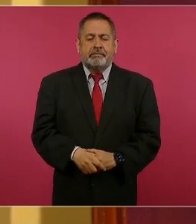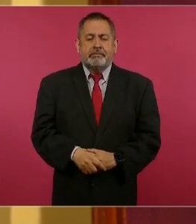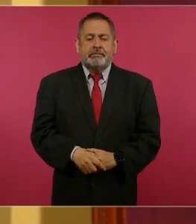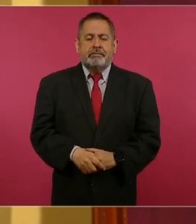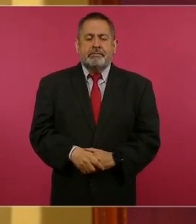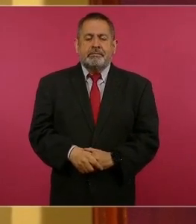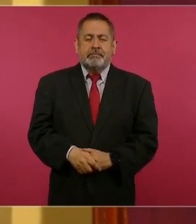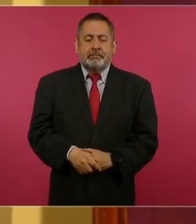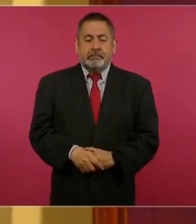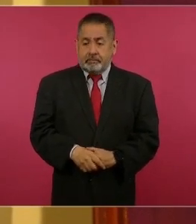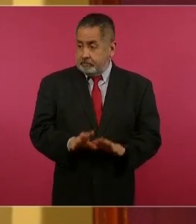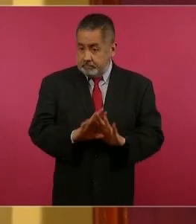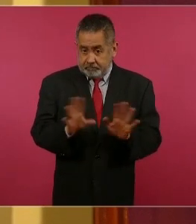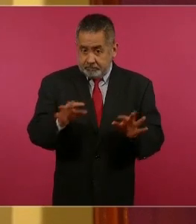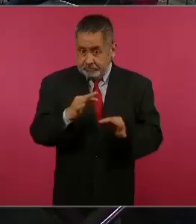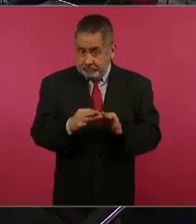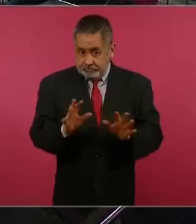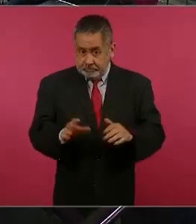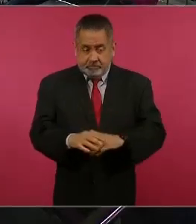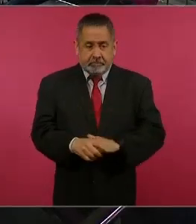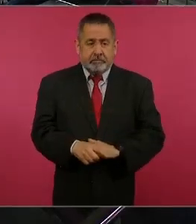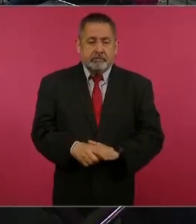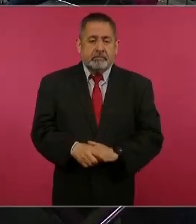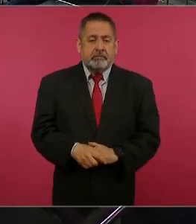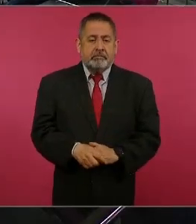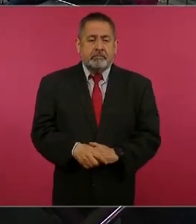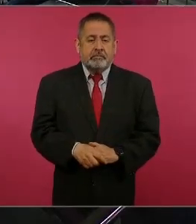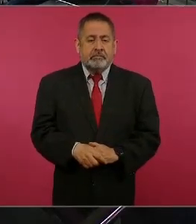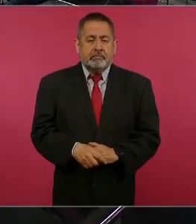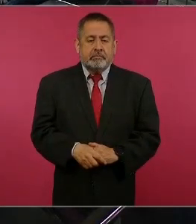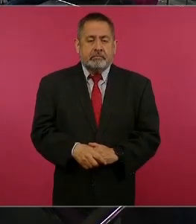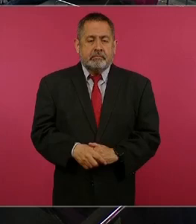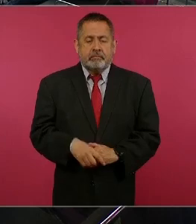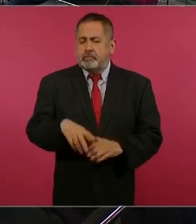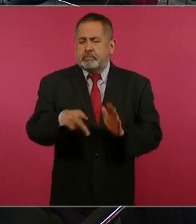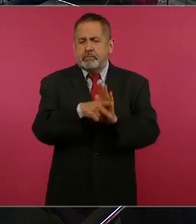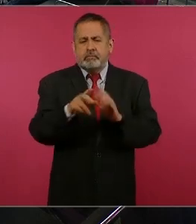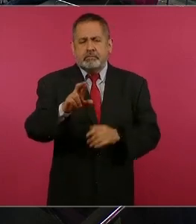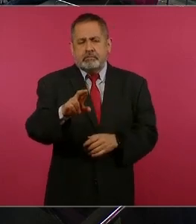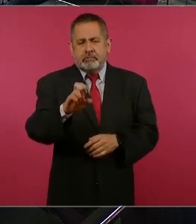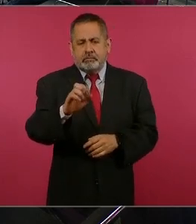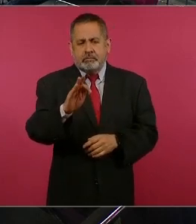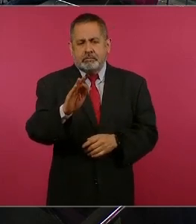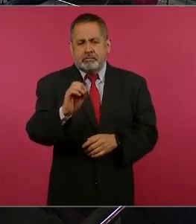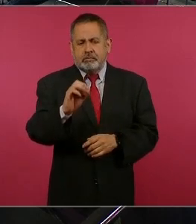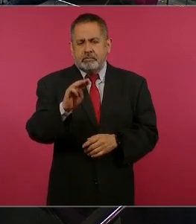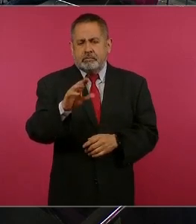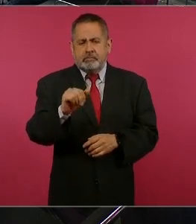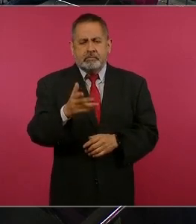todos. ¿Son todos? Sí, Reforma. Señor presidente. ¿Y Reforma?